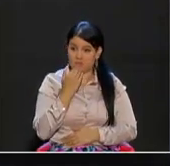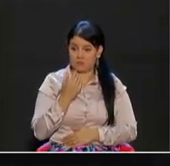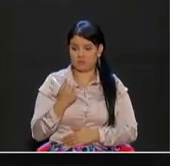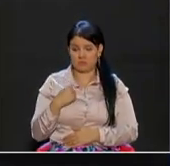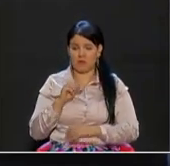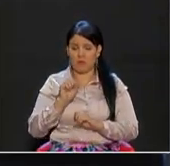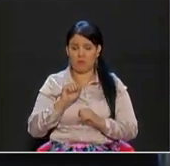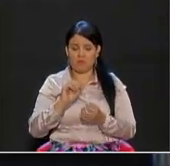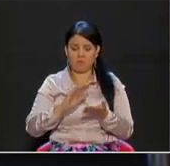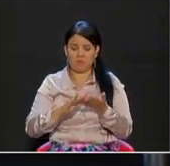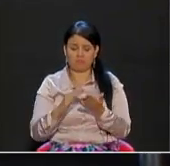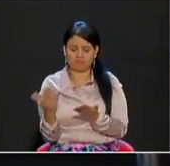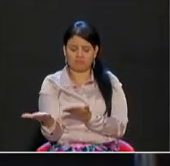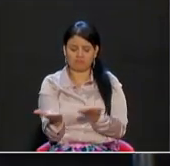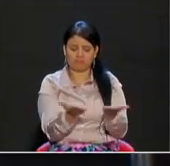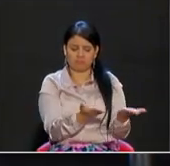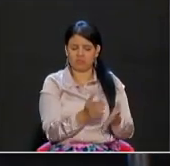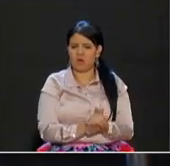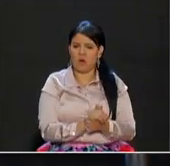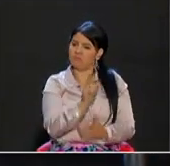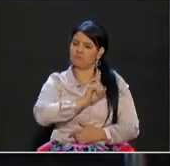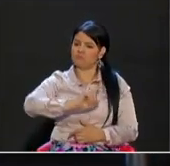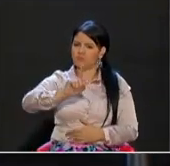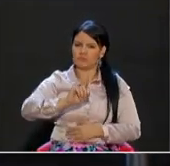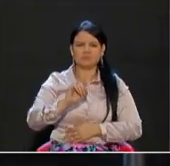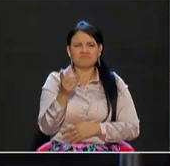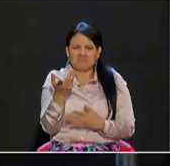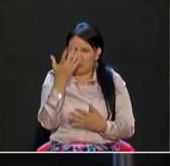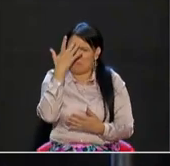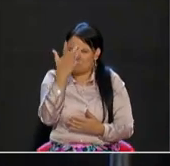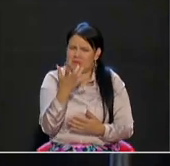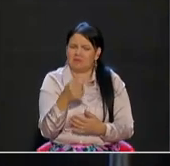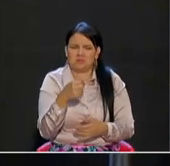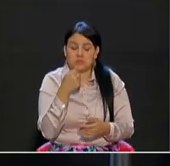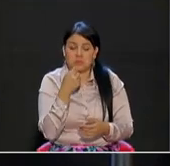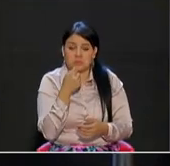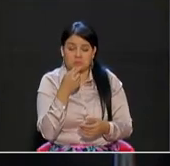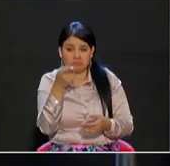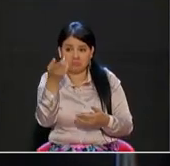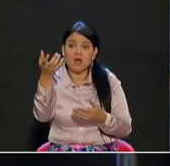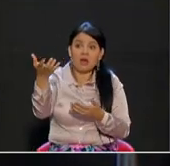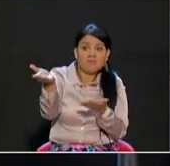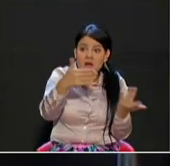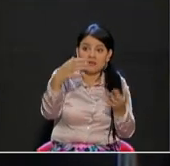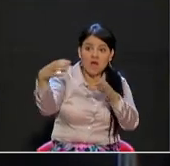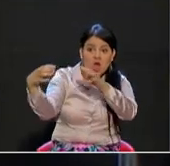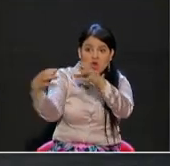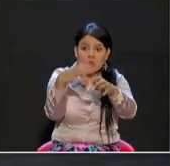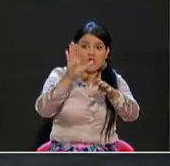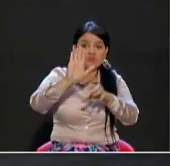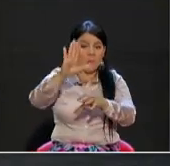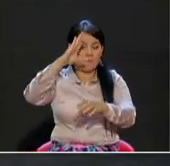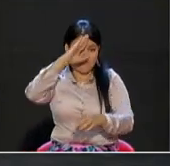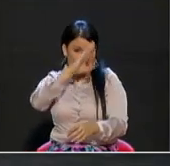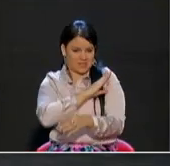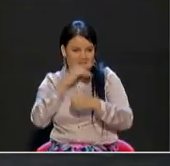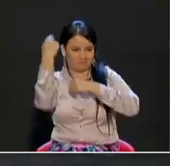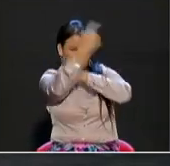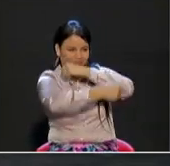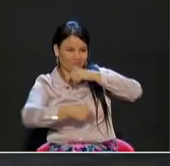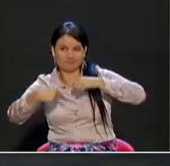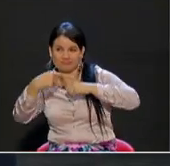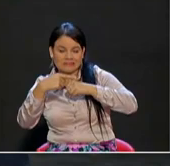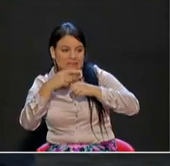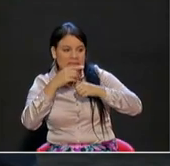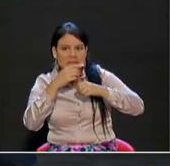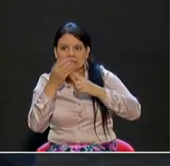permitiría el asunto es porque habría de permitirse él es madre de la policía antidisturbios evidentemente si hay